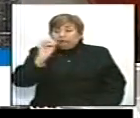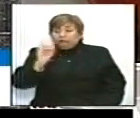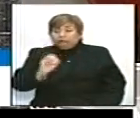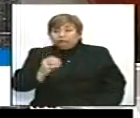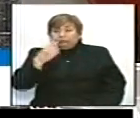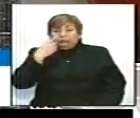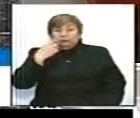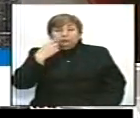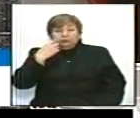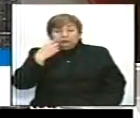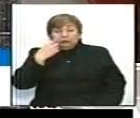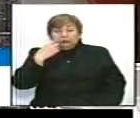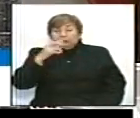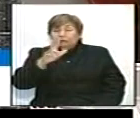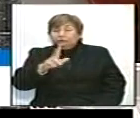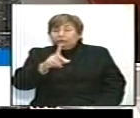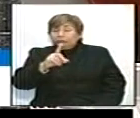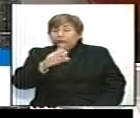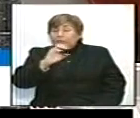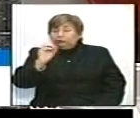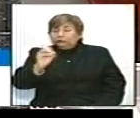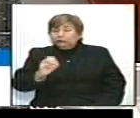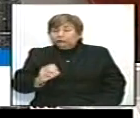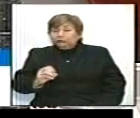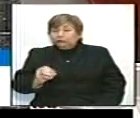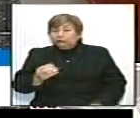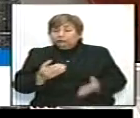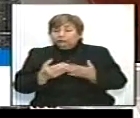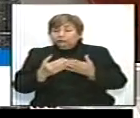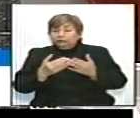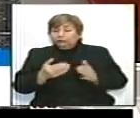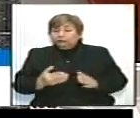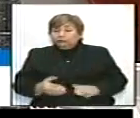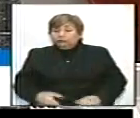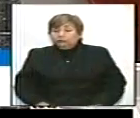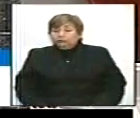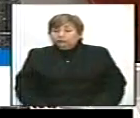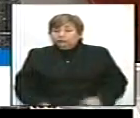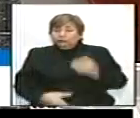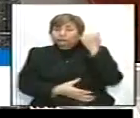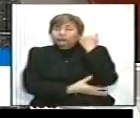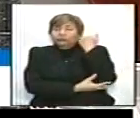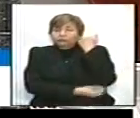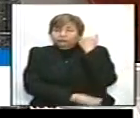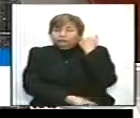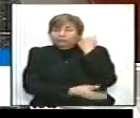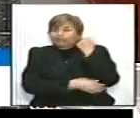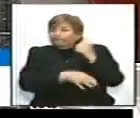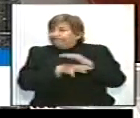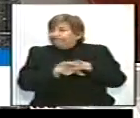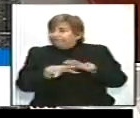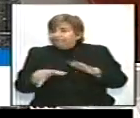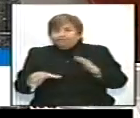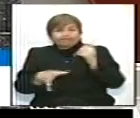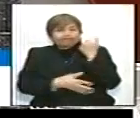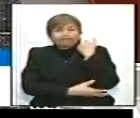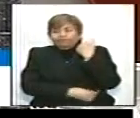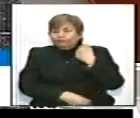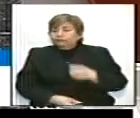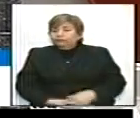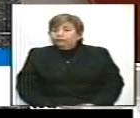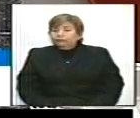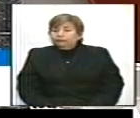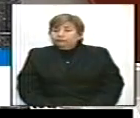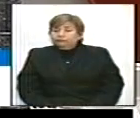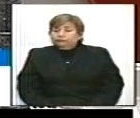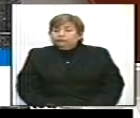hombres, un 31% de los estudiantes tienen condición de pobreza o pobreza extrema dentro del colegio